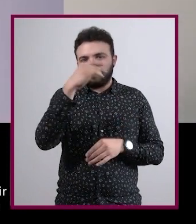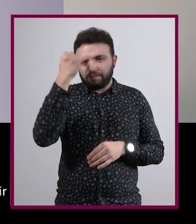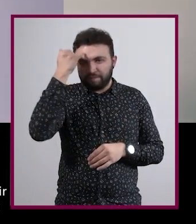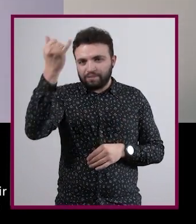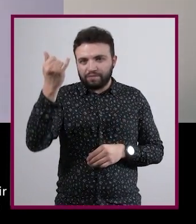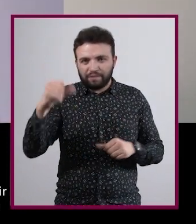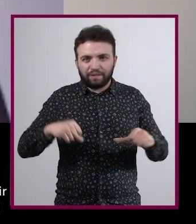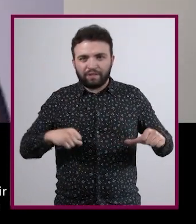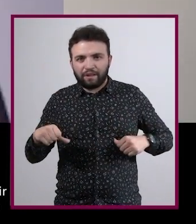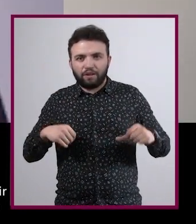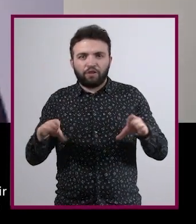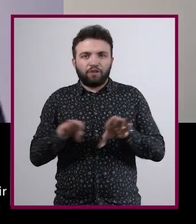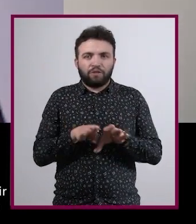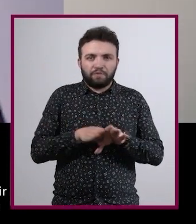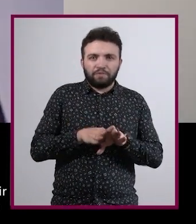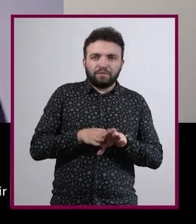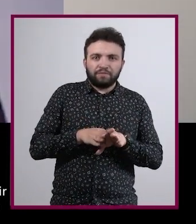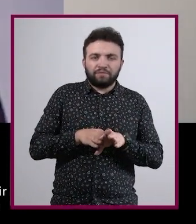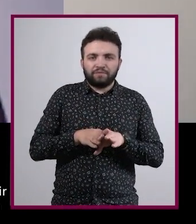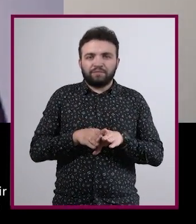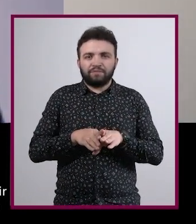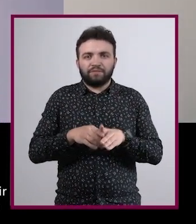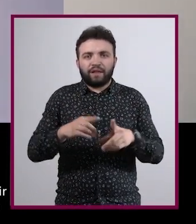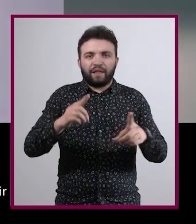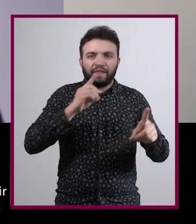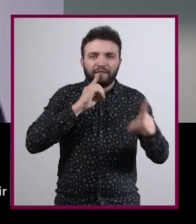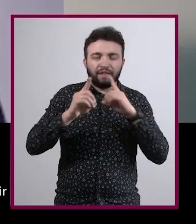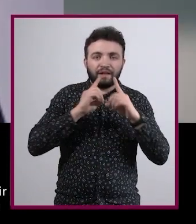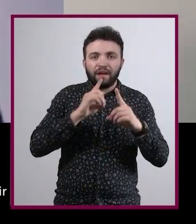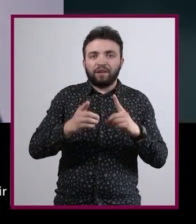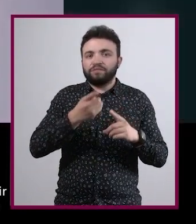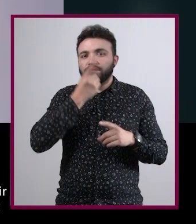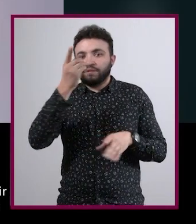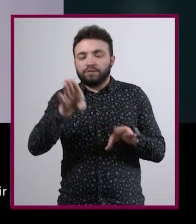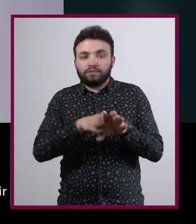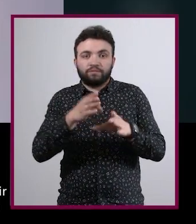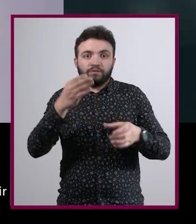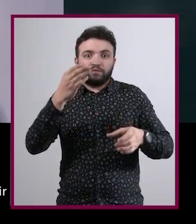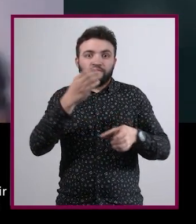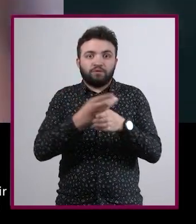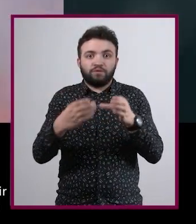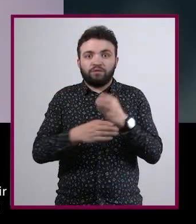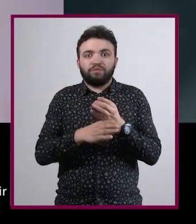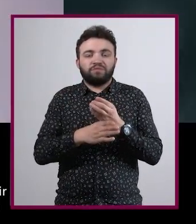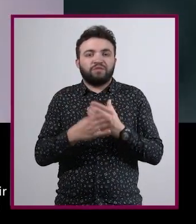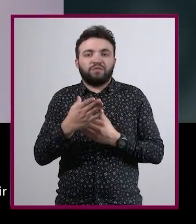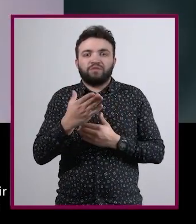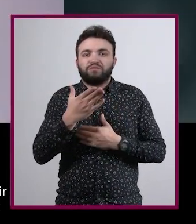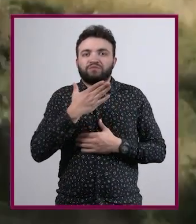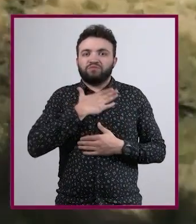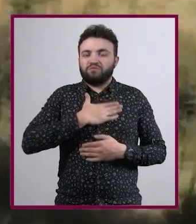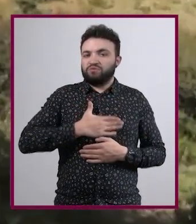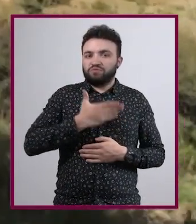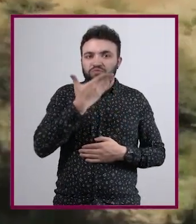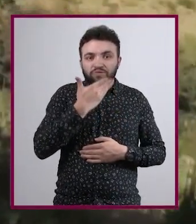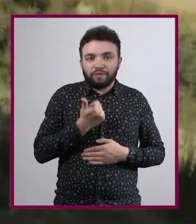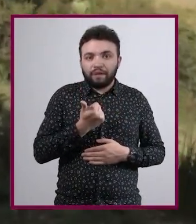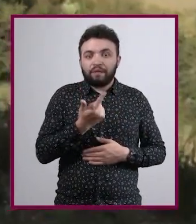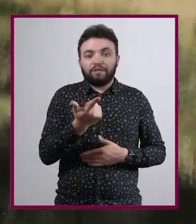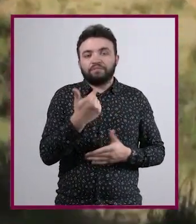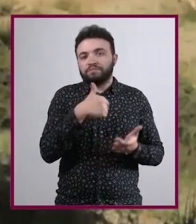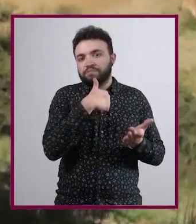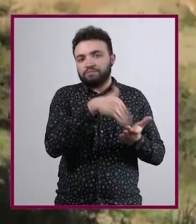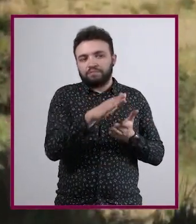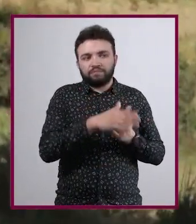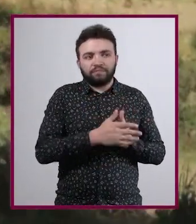ciertas dinámicas de injusticia y terminan por expulsarlas de su cuerpo. Hay